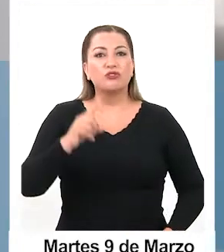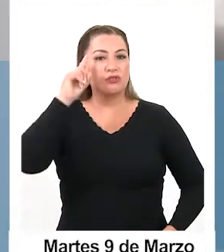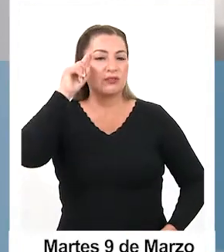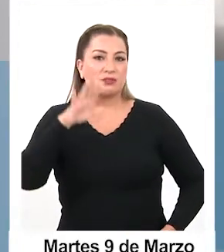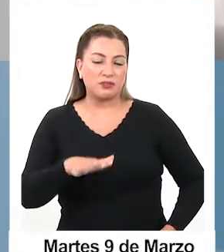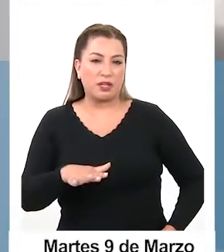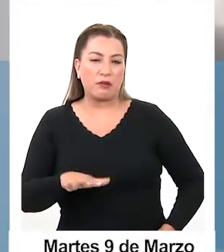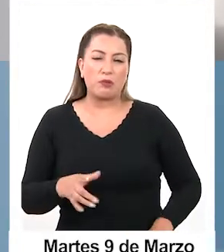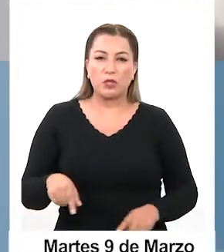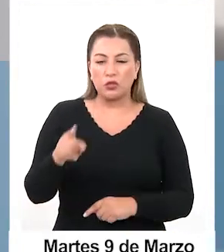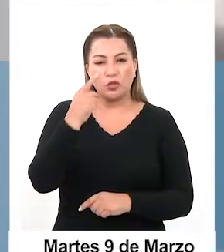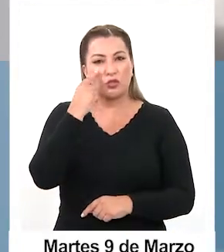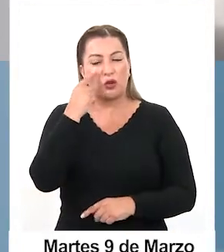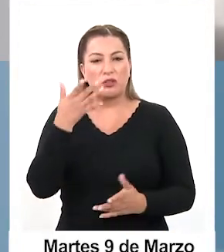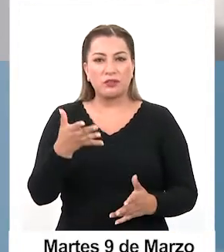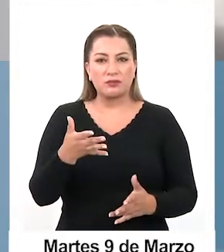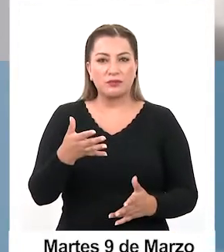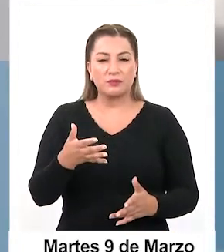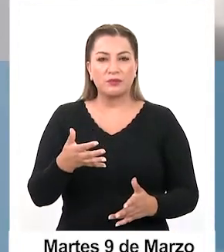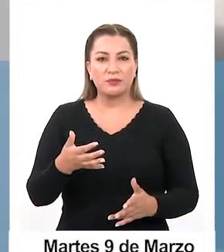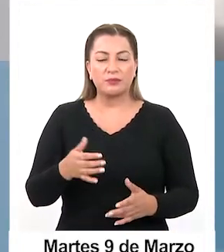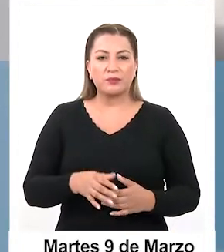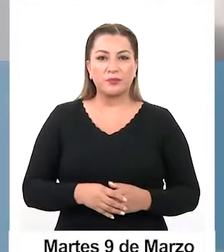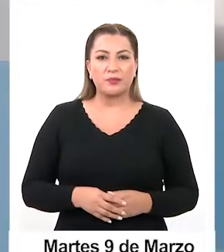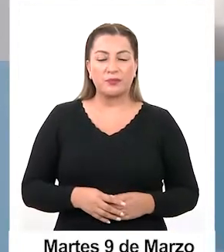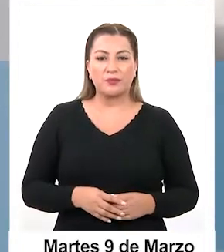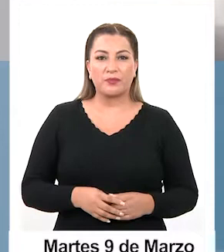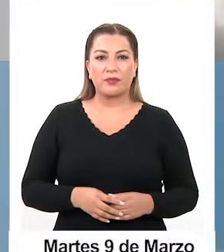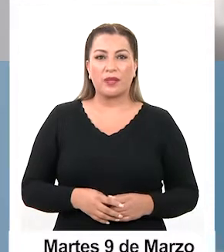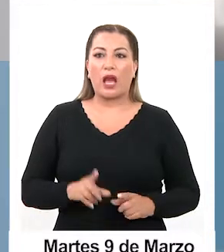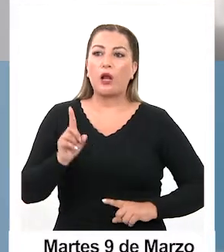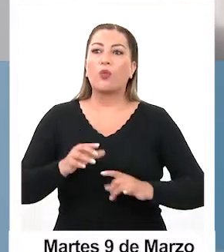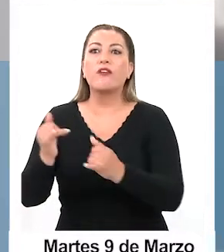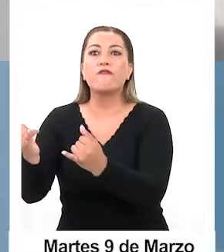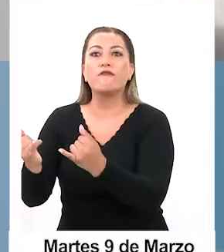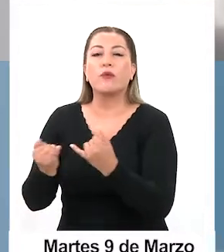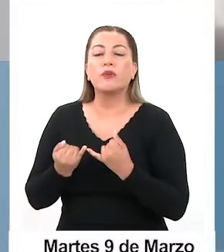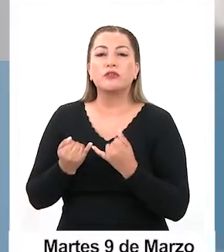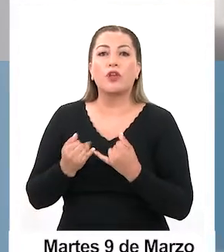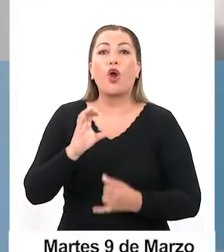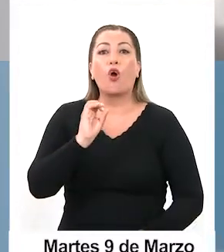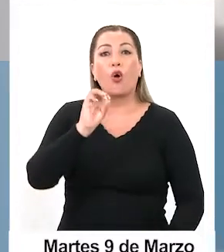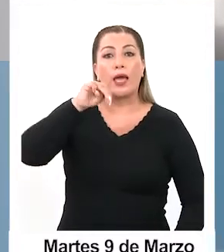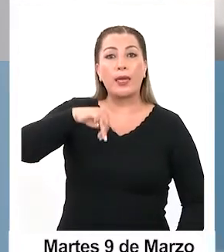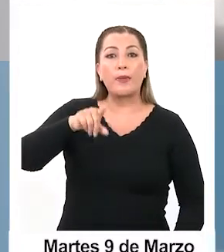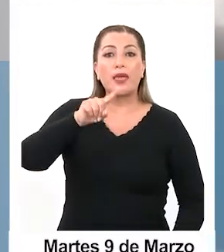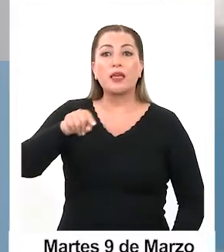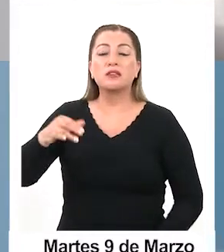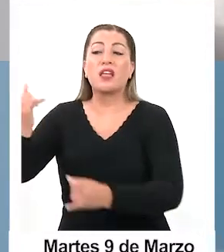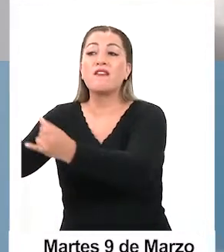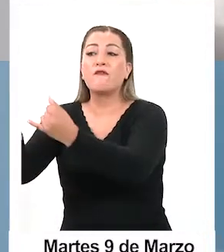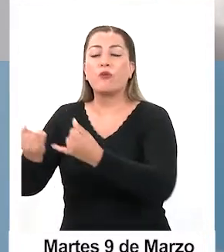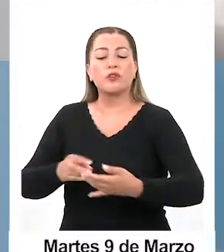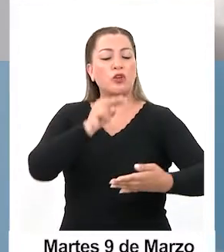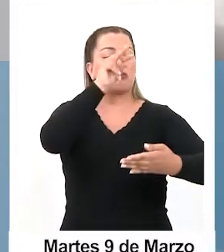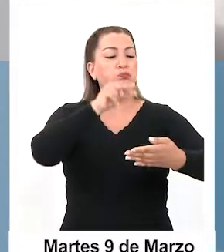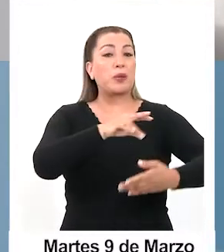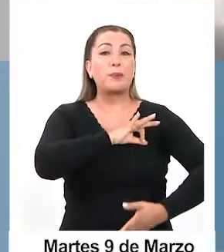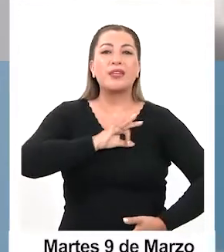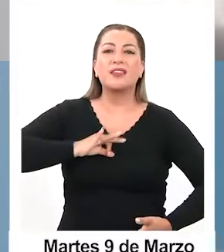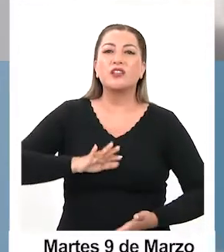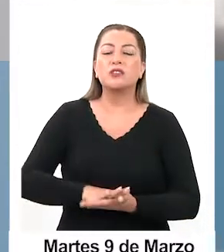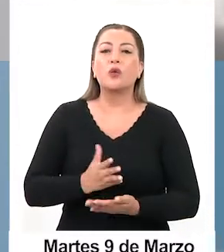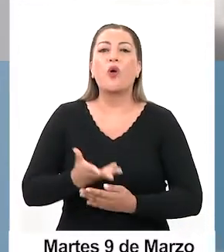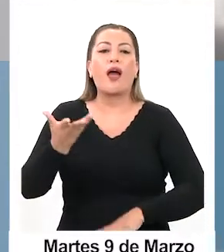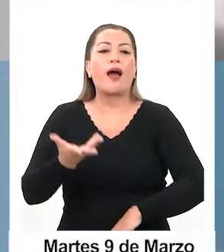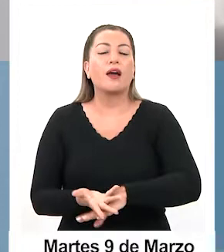y más o menos se va orientando conforme a lo que son la información que llega desde la Organización Mundial de la Salud, y obviamente el Ministerio preparó un